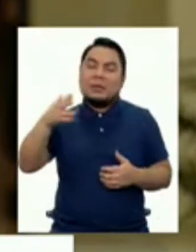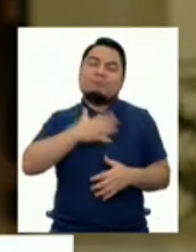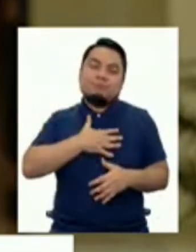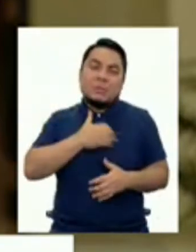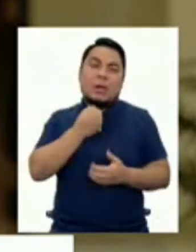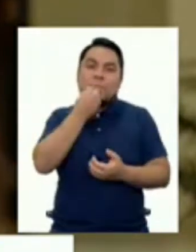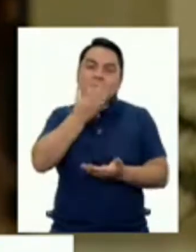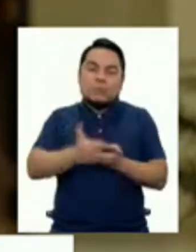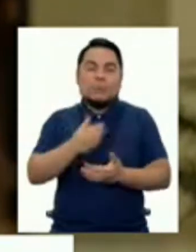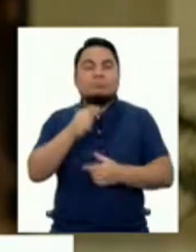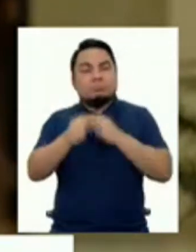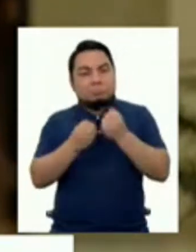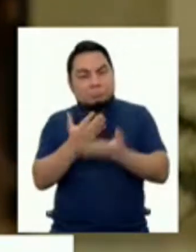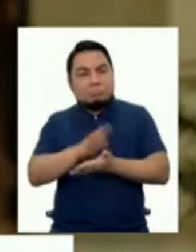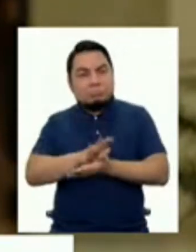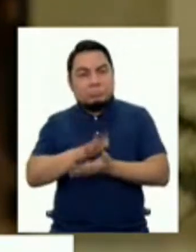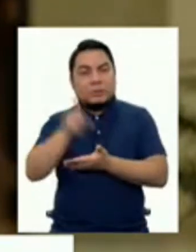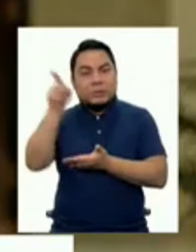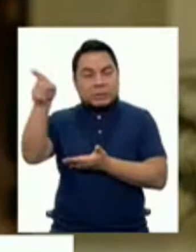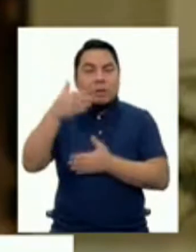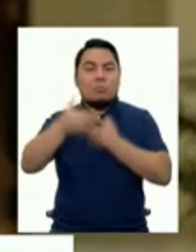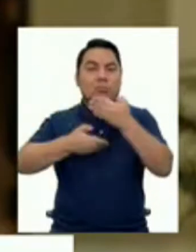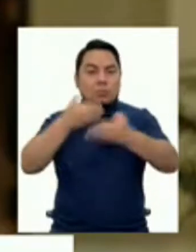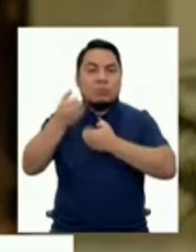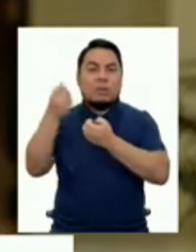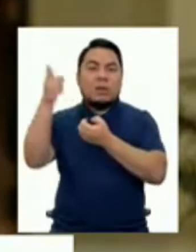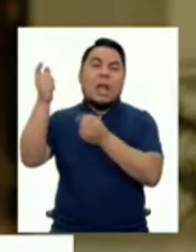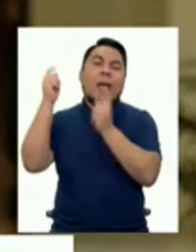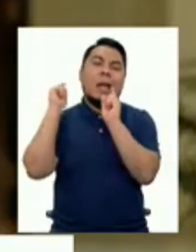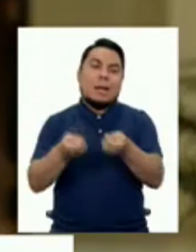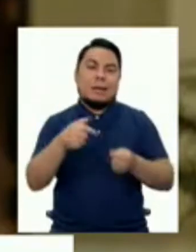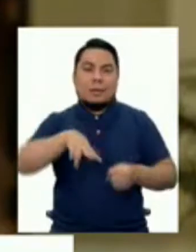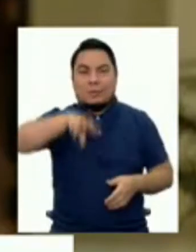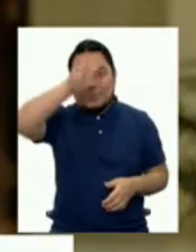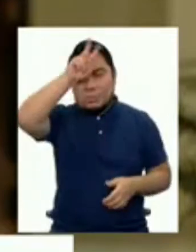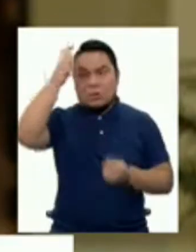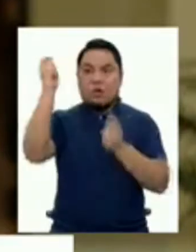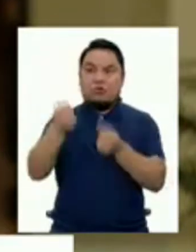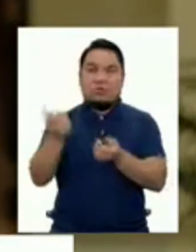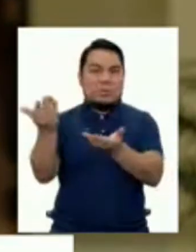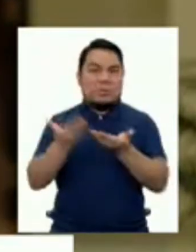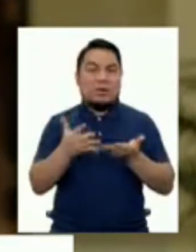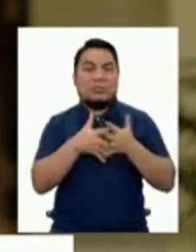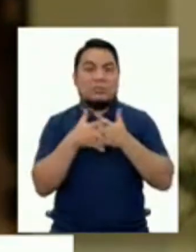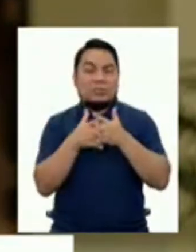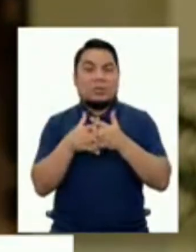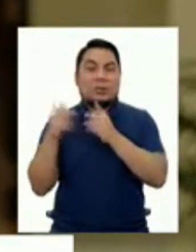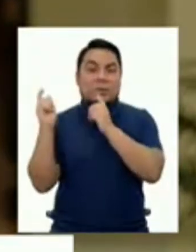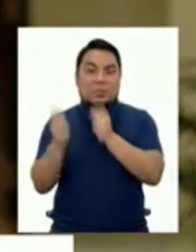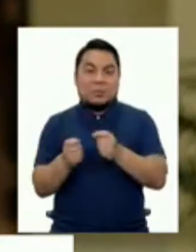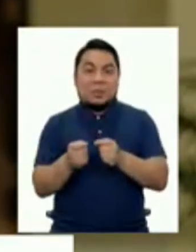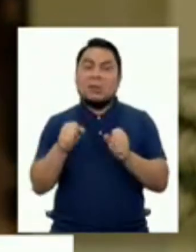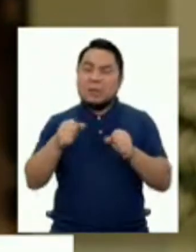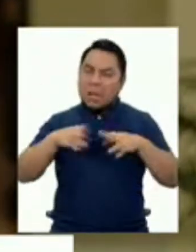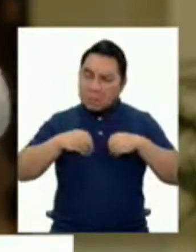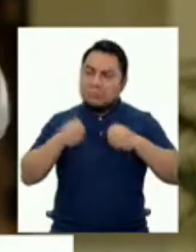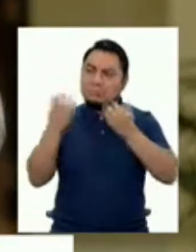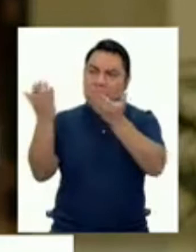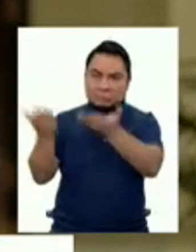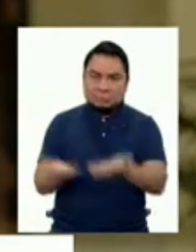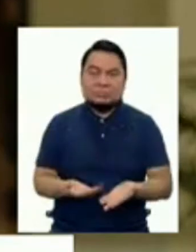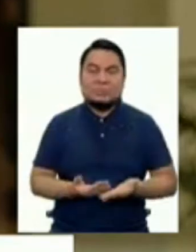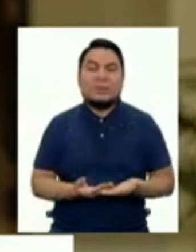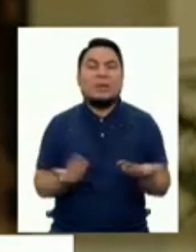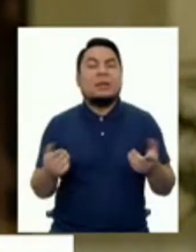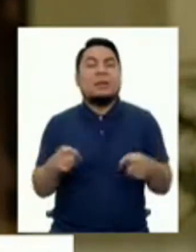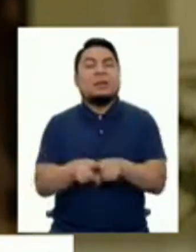generosidad donó a nuestro país. Una donación bienvenida sea, pero también